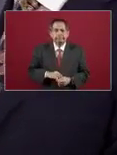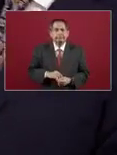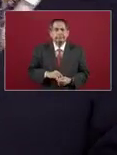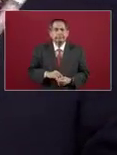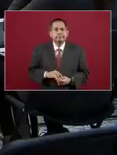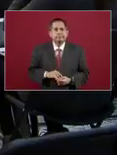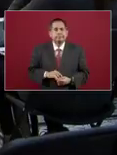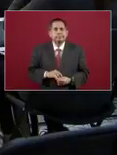van a